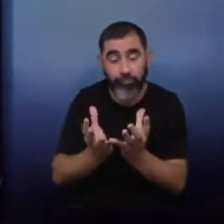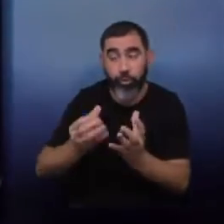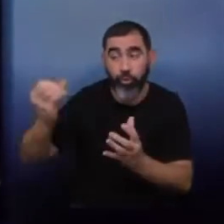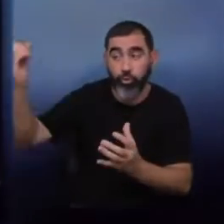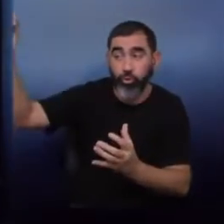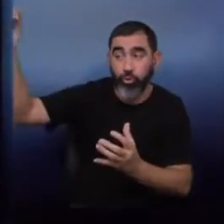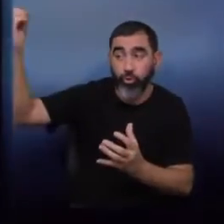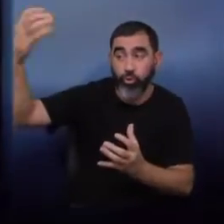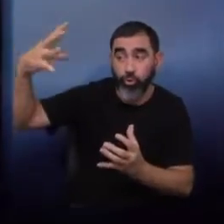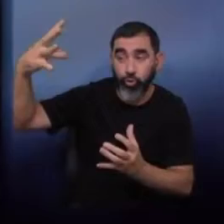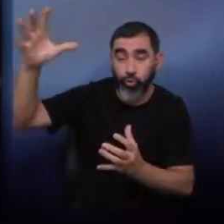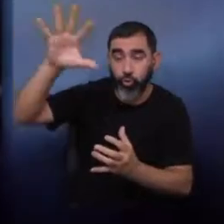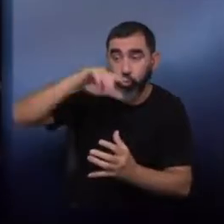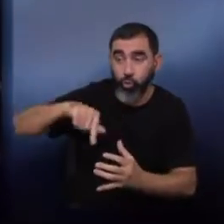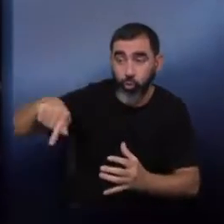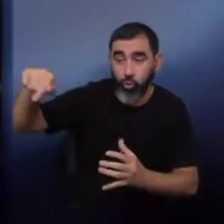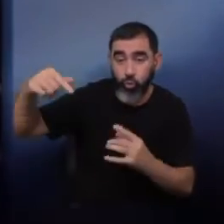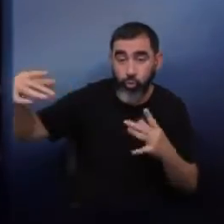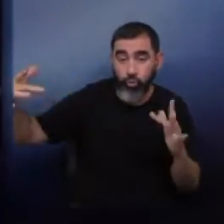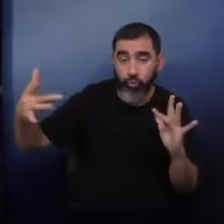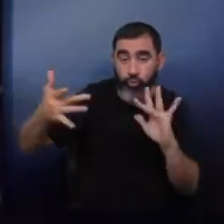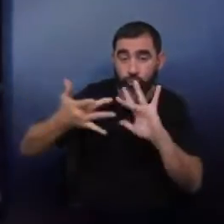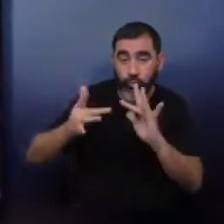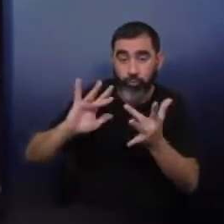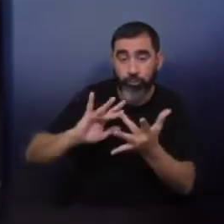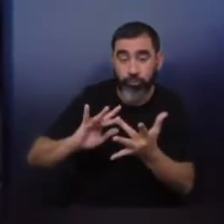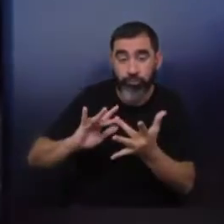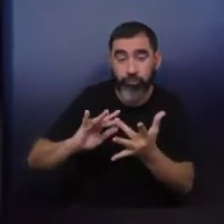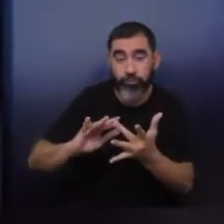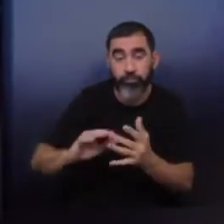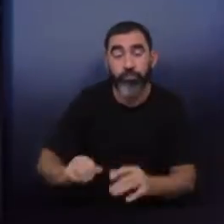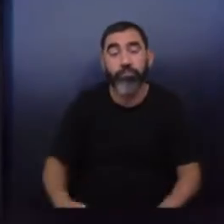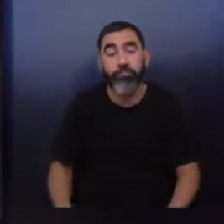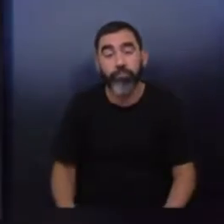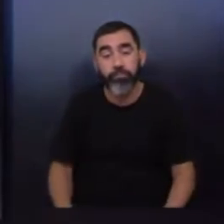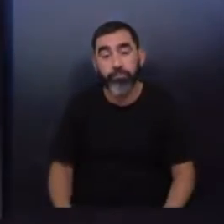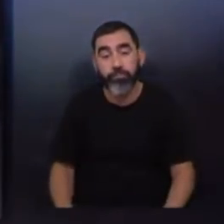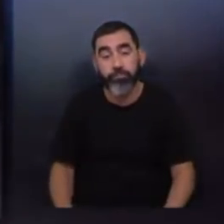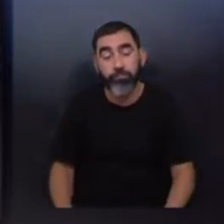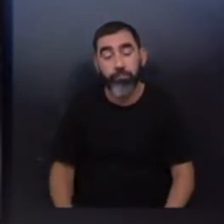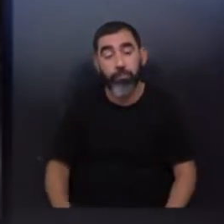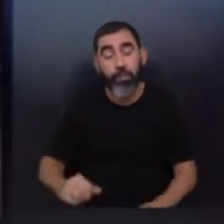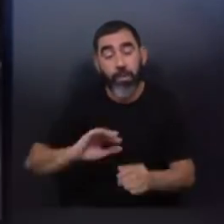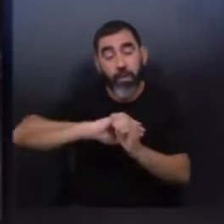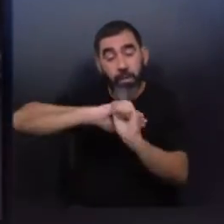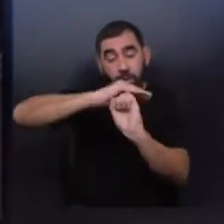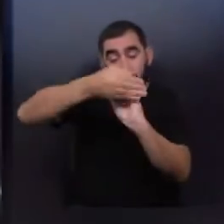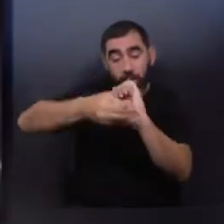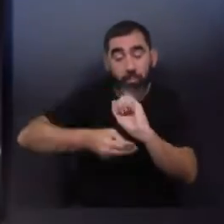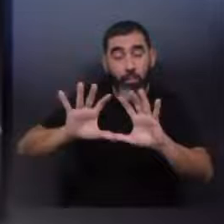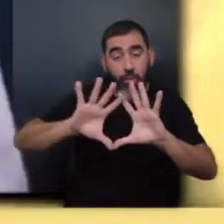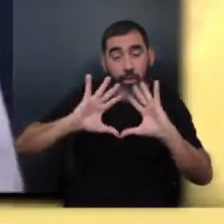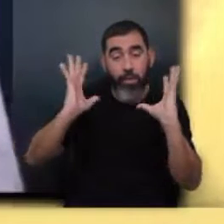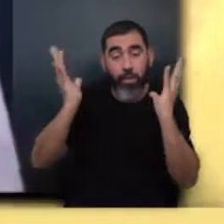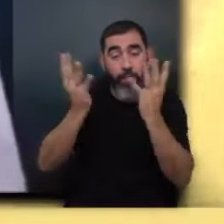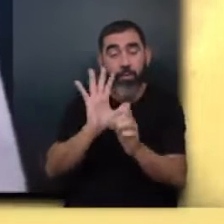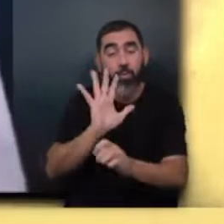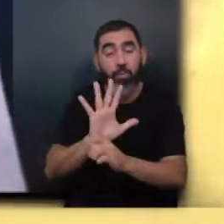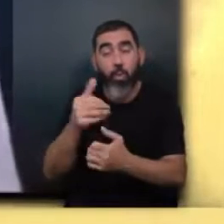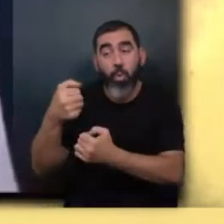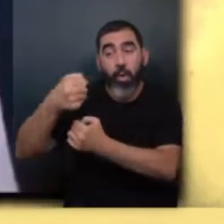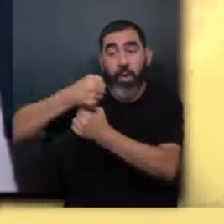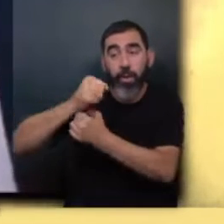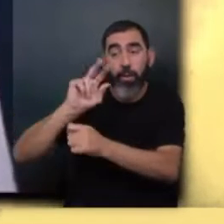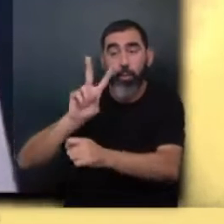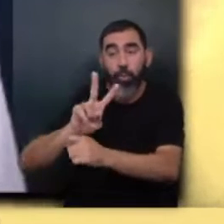el campo magnético de nuestro planeta. En primera instancia debemos considerar que el campo magnético de la Tierra actúa como un cierto escudo